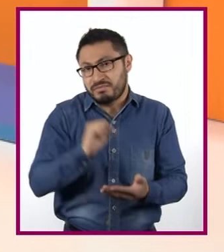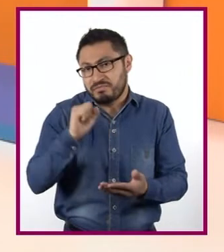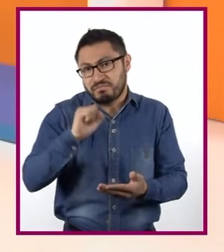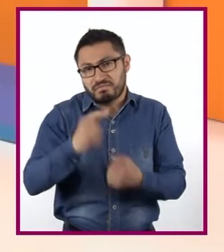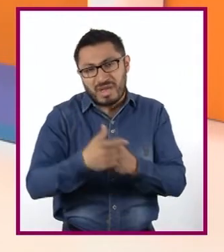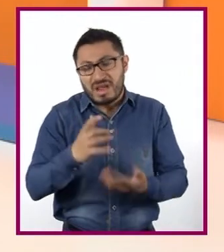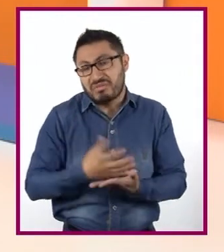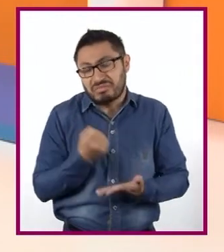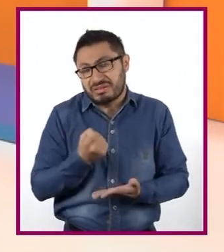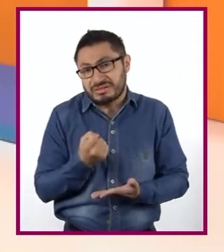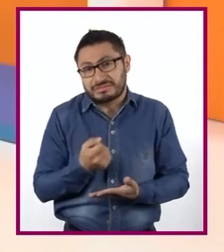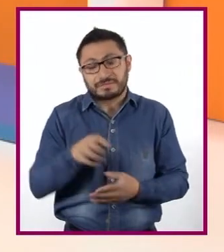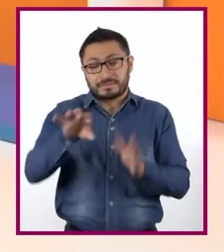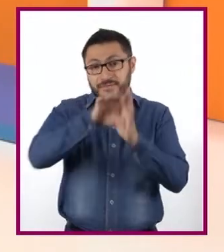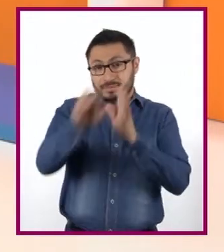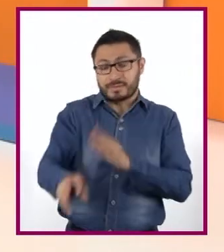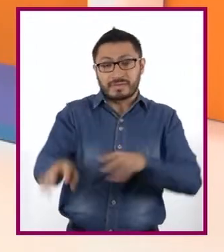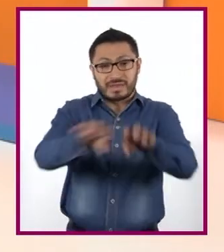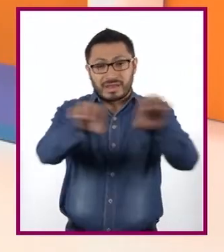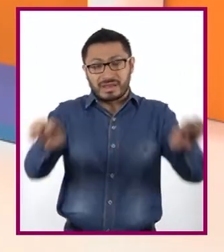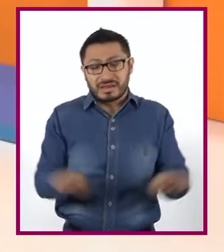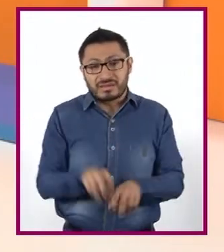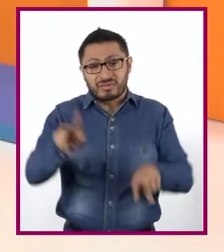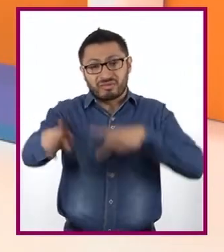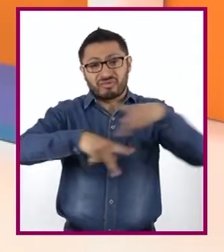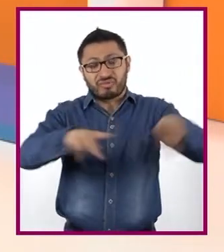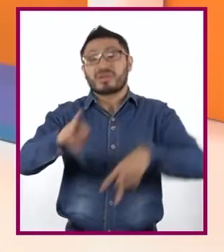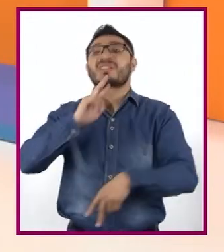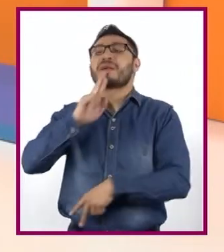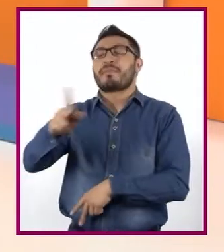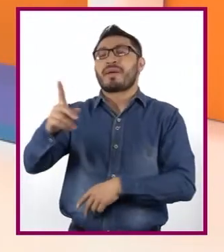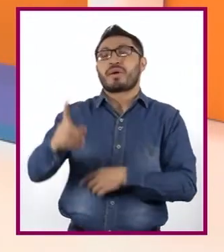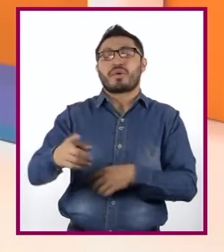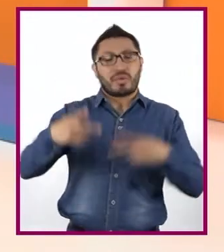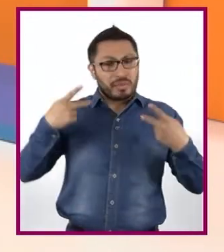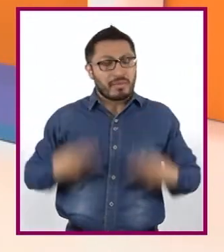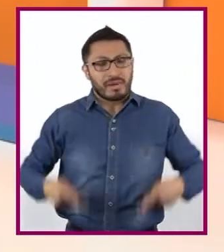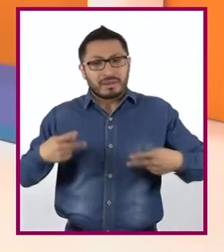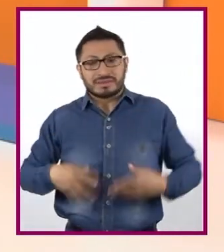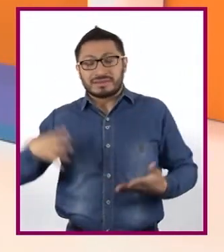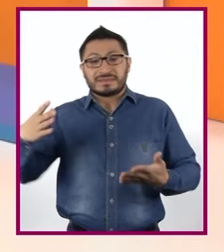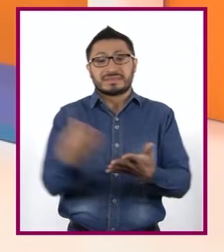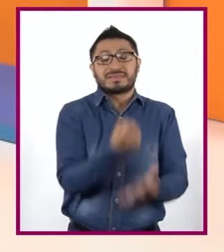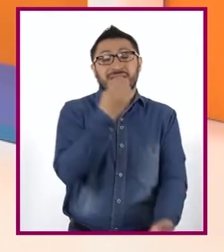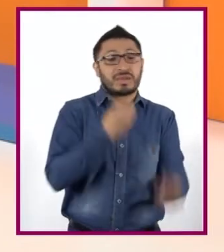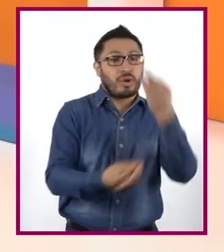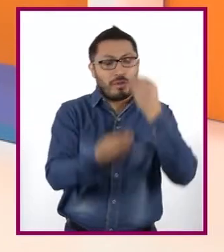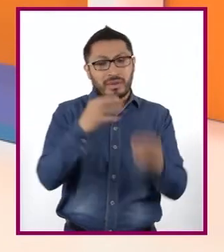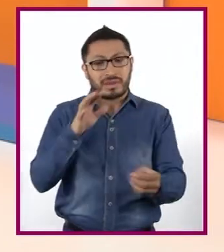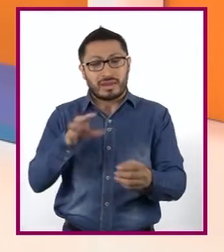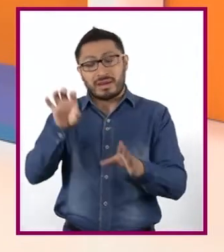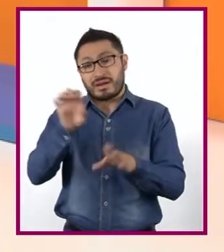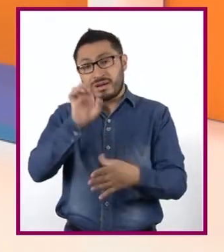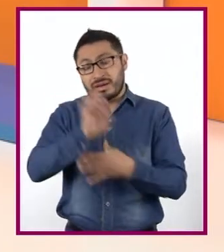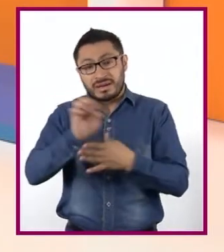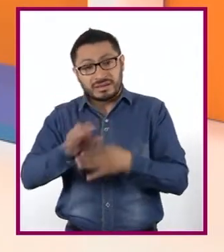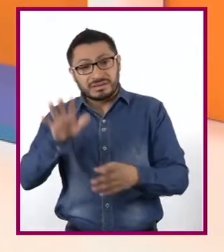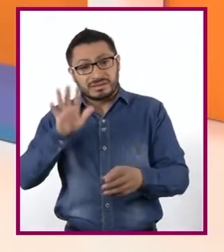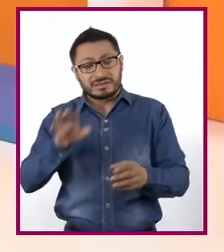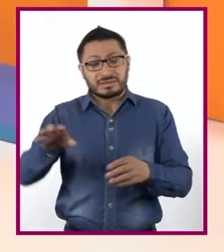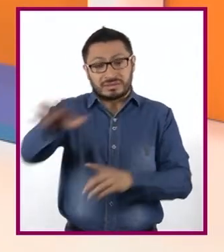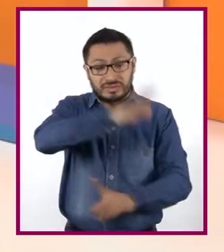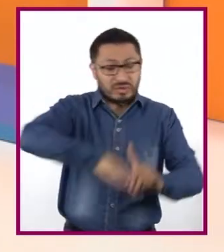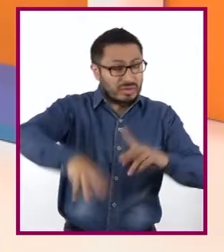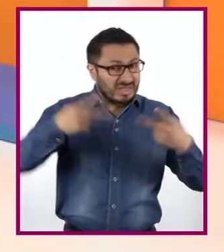el mejor jugador tuviera derecho a la comida más rica, ¿qué pasaría con el resto de los jugadores? ¿Cómo hacer para